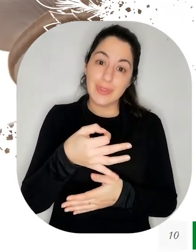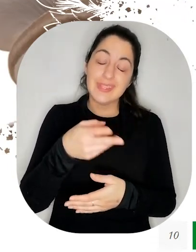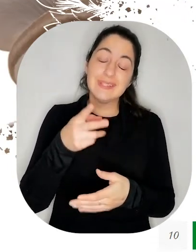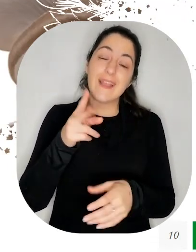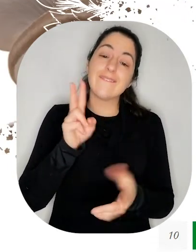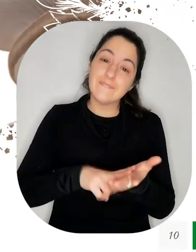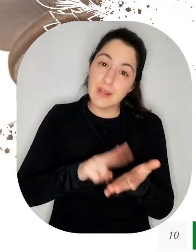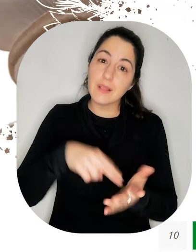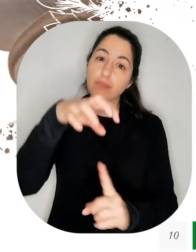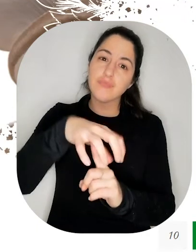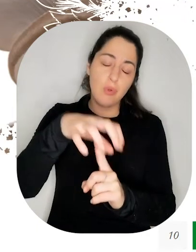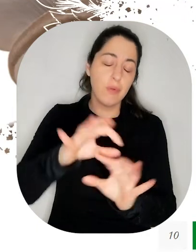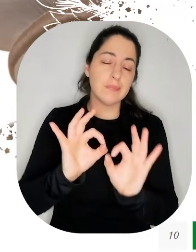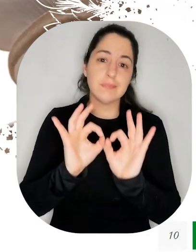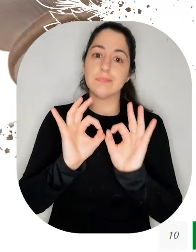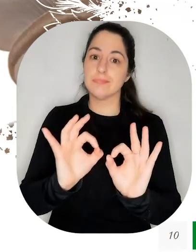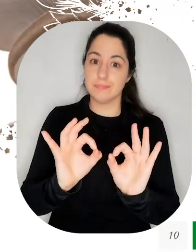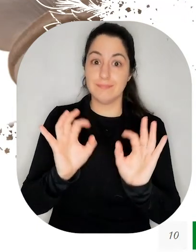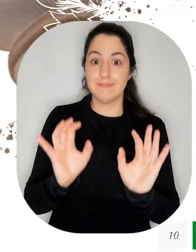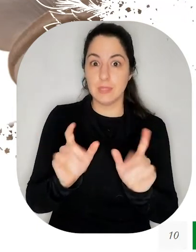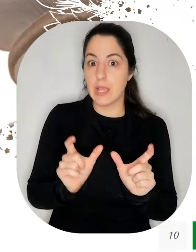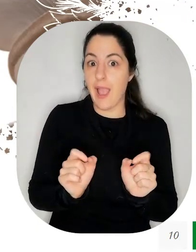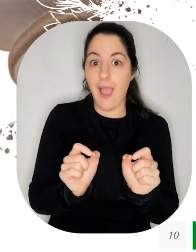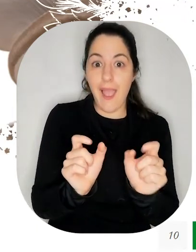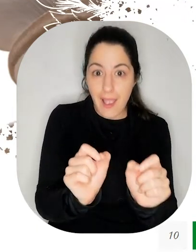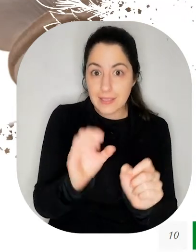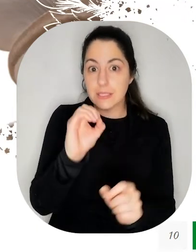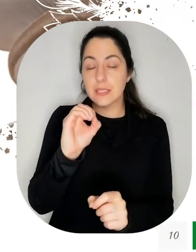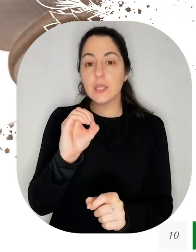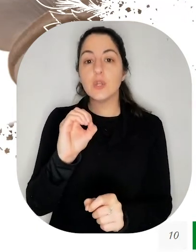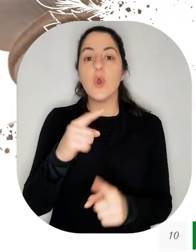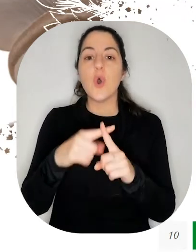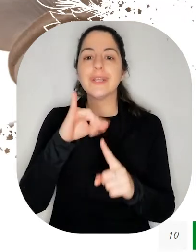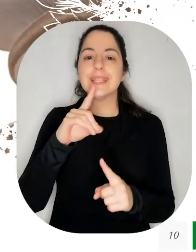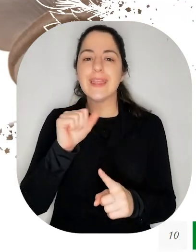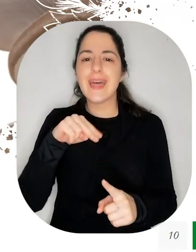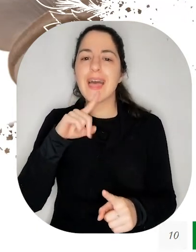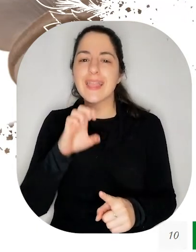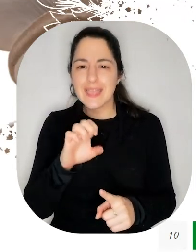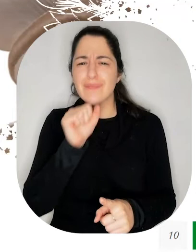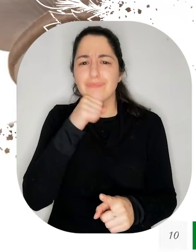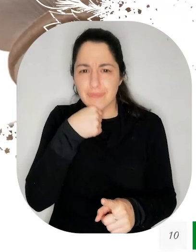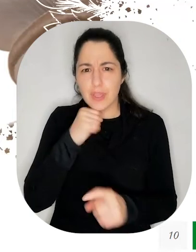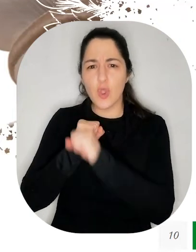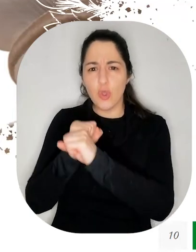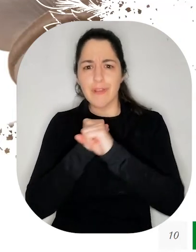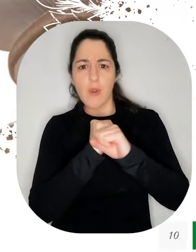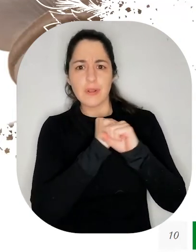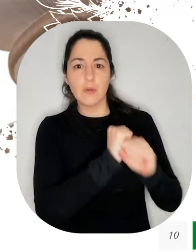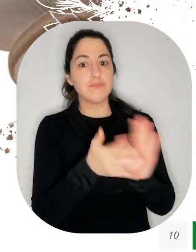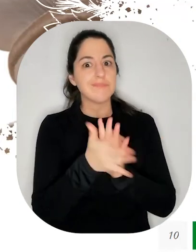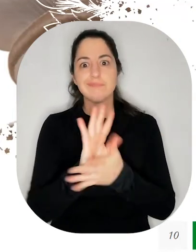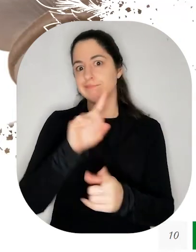estos estudios que dicen que son muy promisorios sus efectos anticancerígenos, antioxidantes y todas